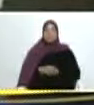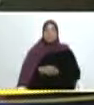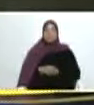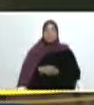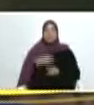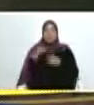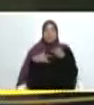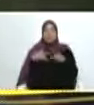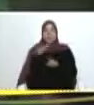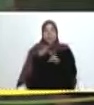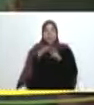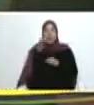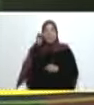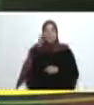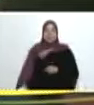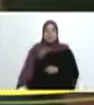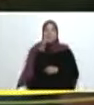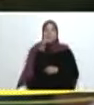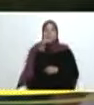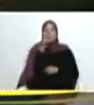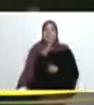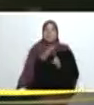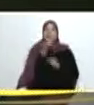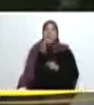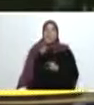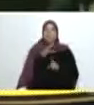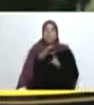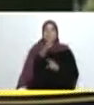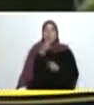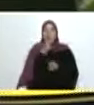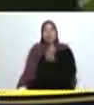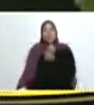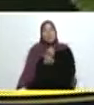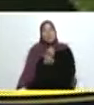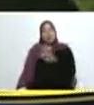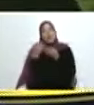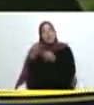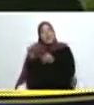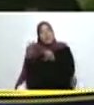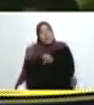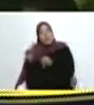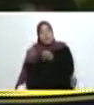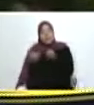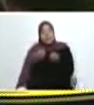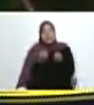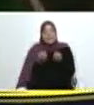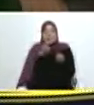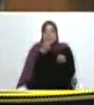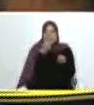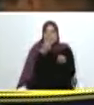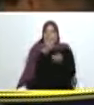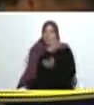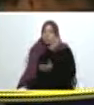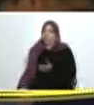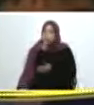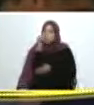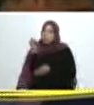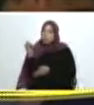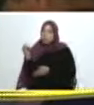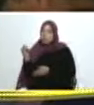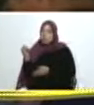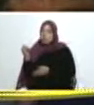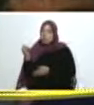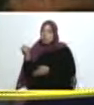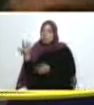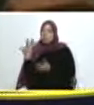educación, hacer de nuestra cultura, la cultura del amor por la naturaleza. Sobre todo, presidente, considerando el